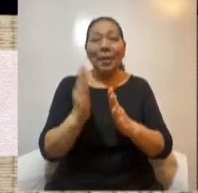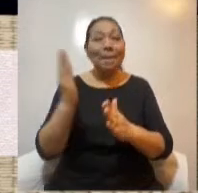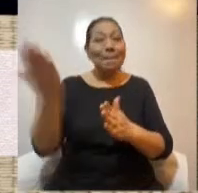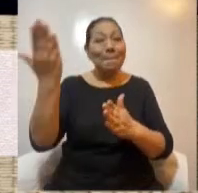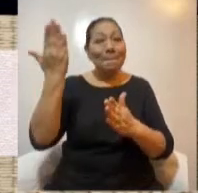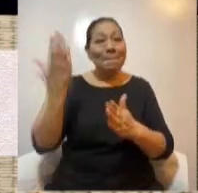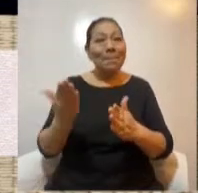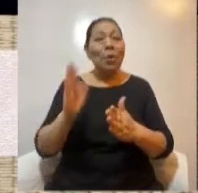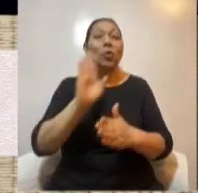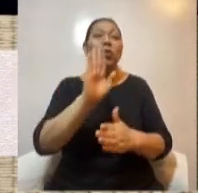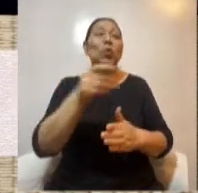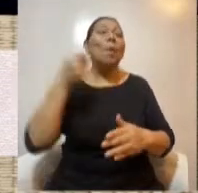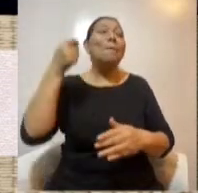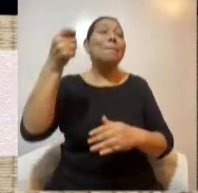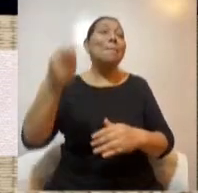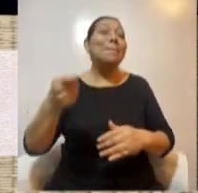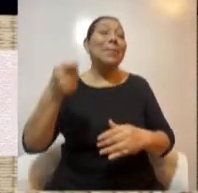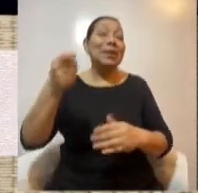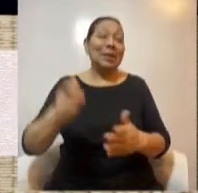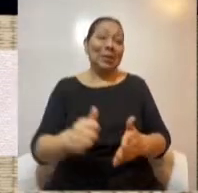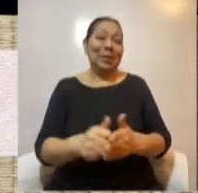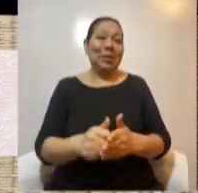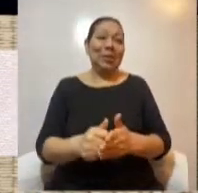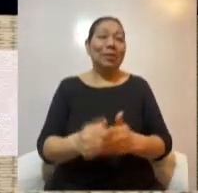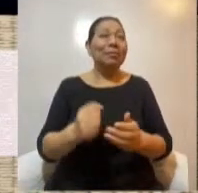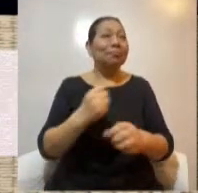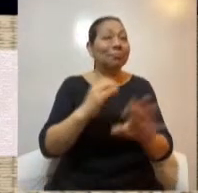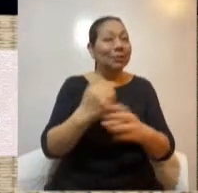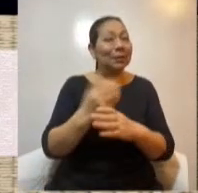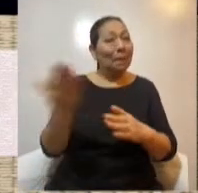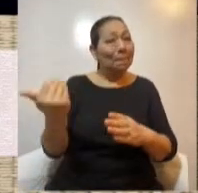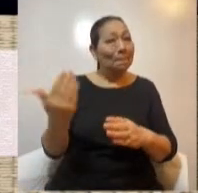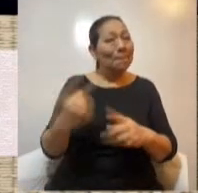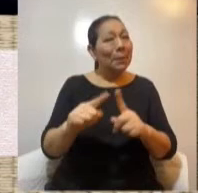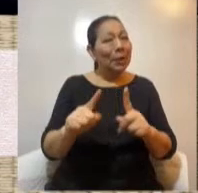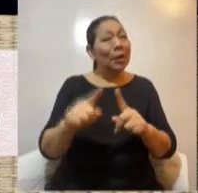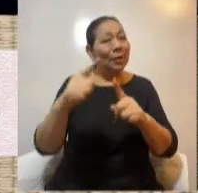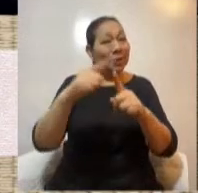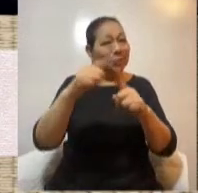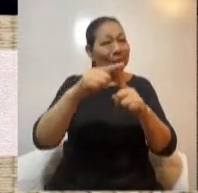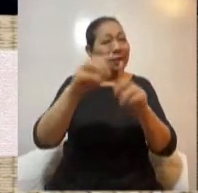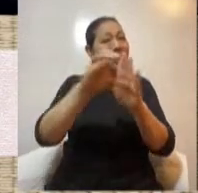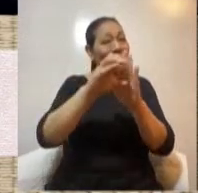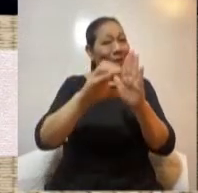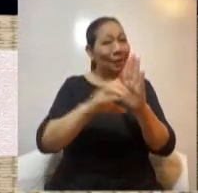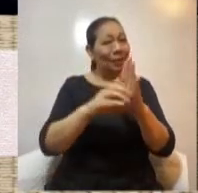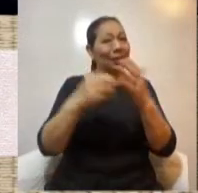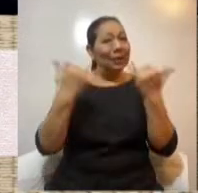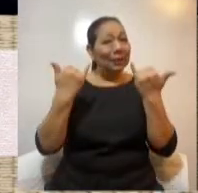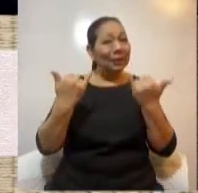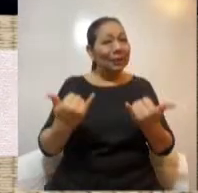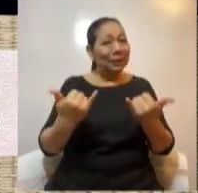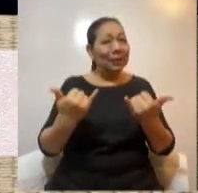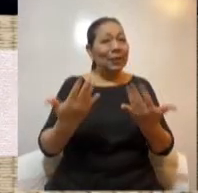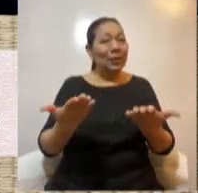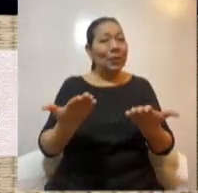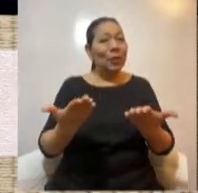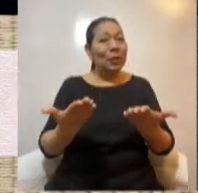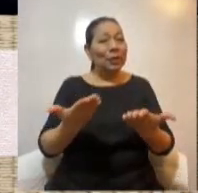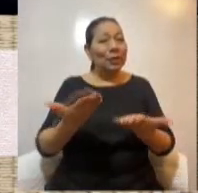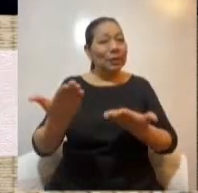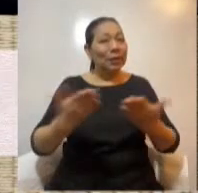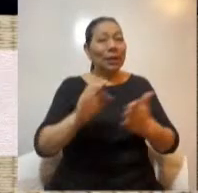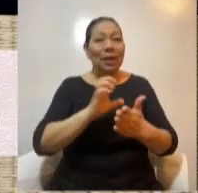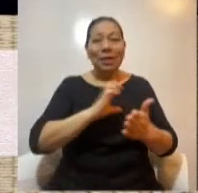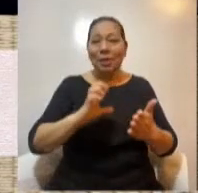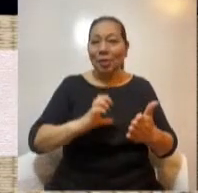otorgue al demandante su pensión de viudez. Pero además el Tribunal Constitucional declara en esta sentencia la existencia de